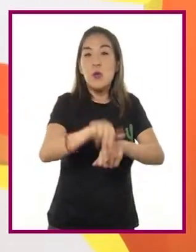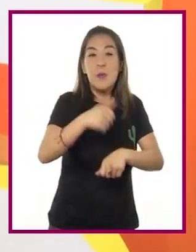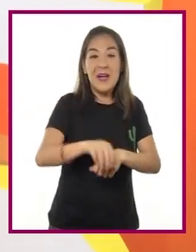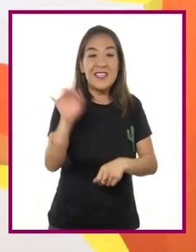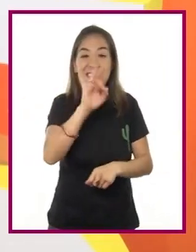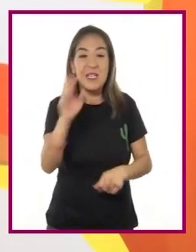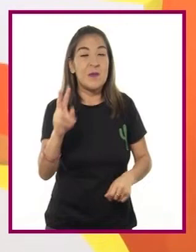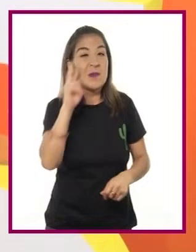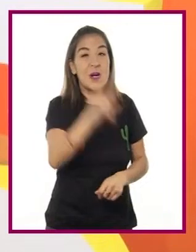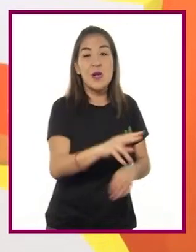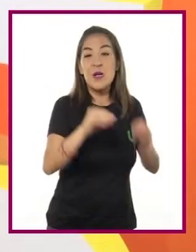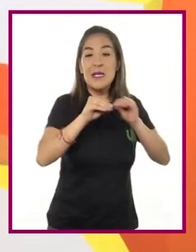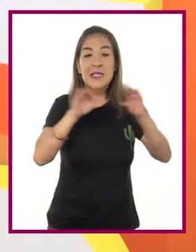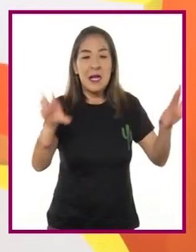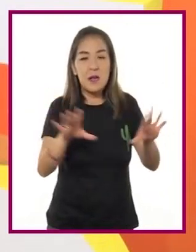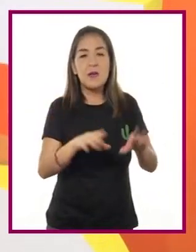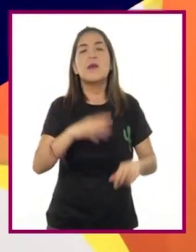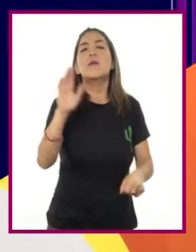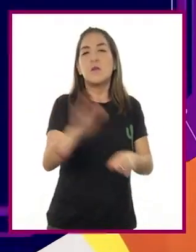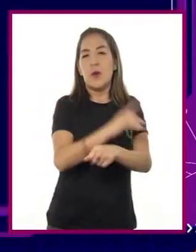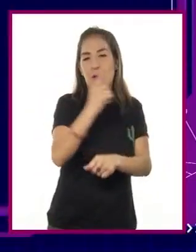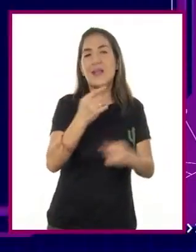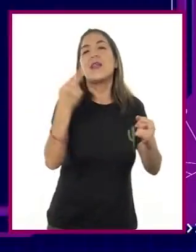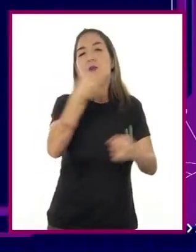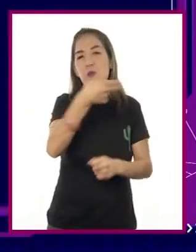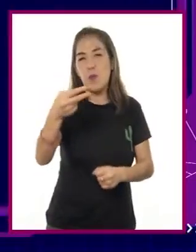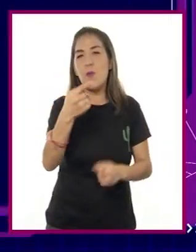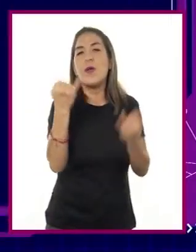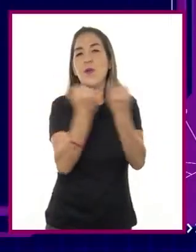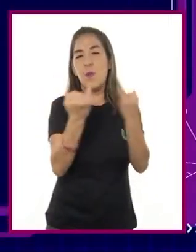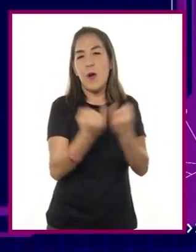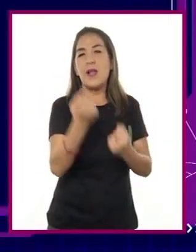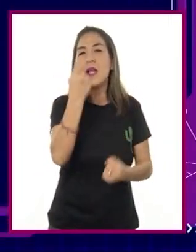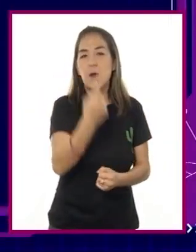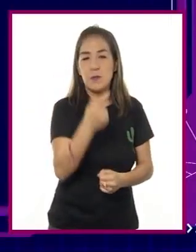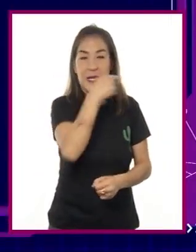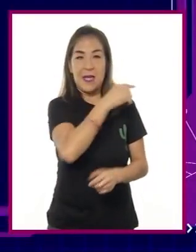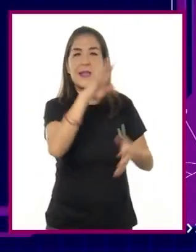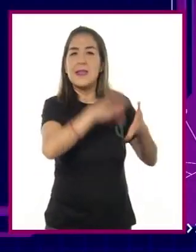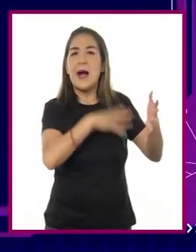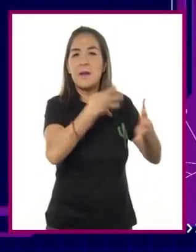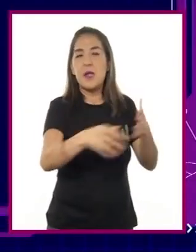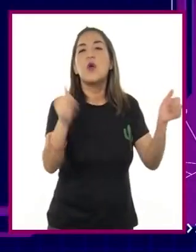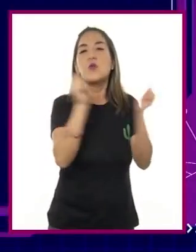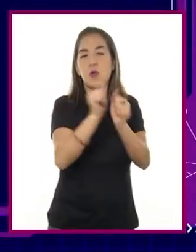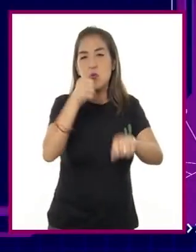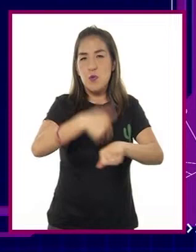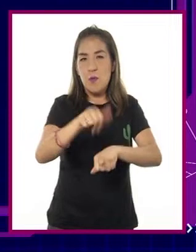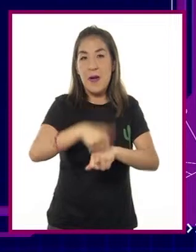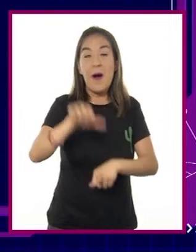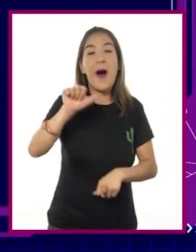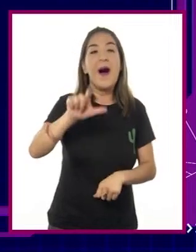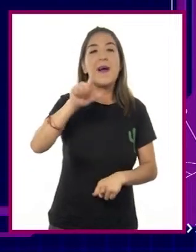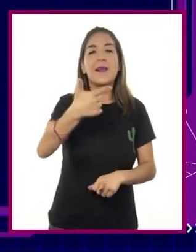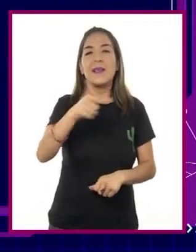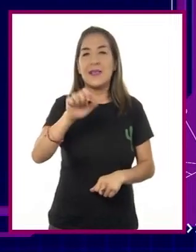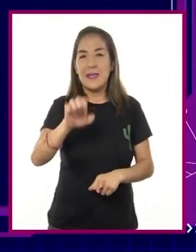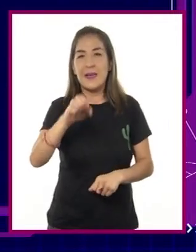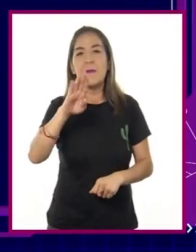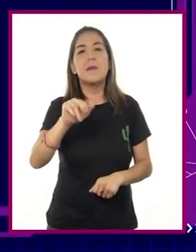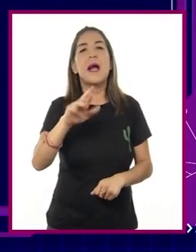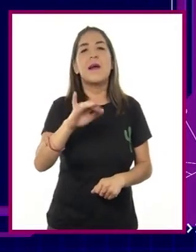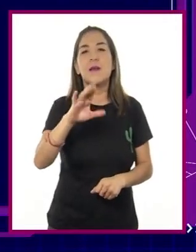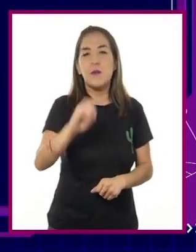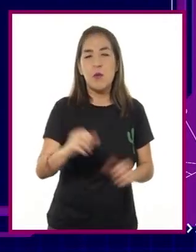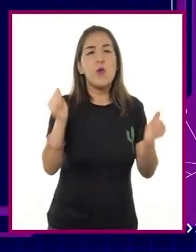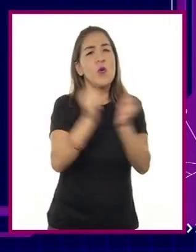es visible o explícito, es porque es igual a 1. Esta es una tabla con términos algebraicos con determinadas características.